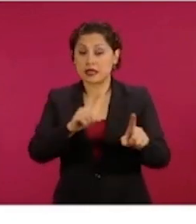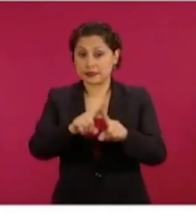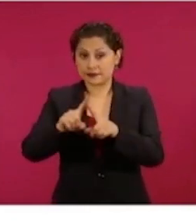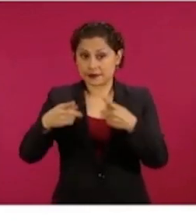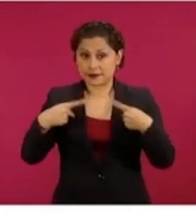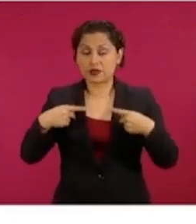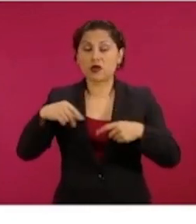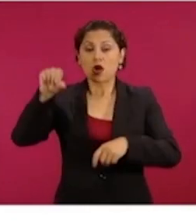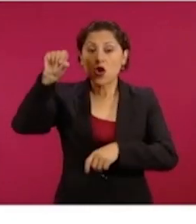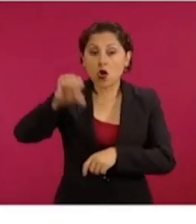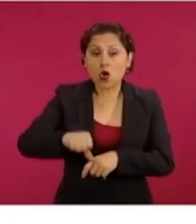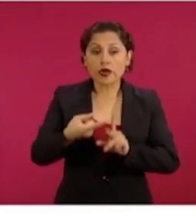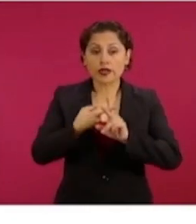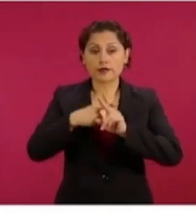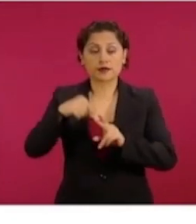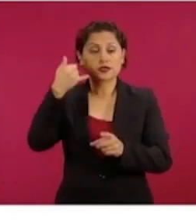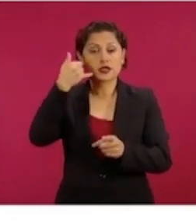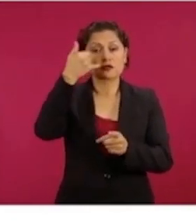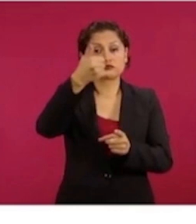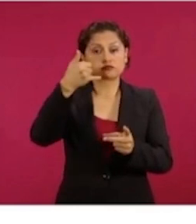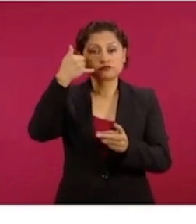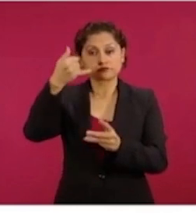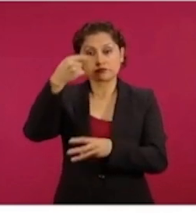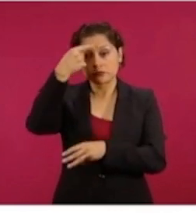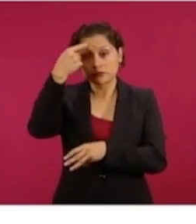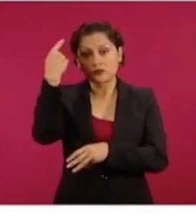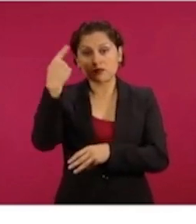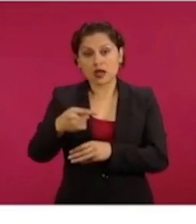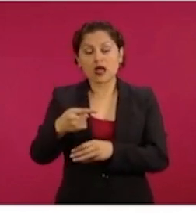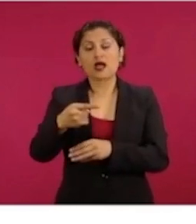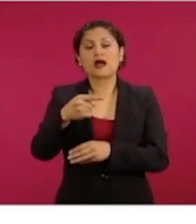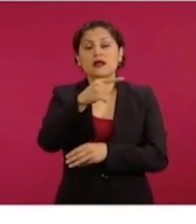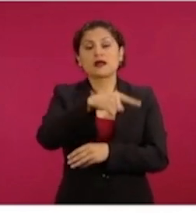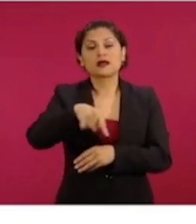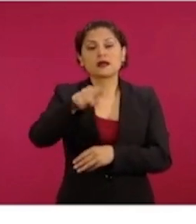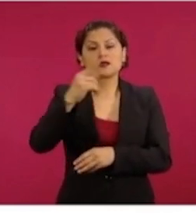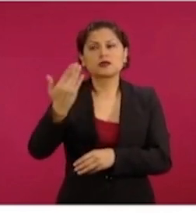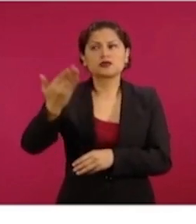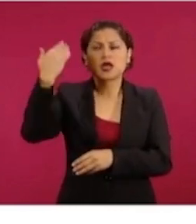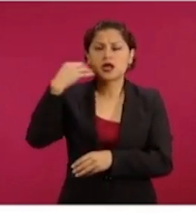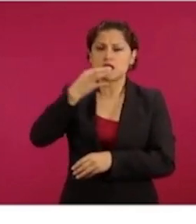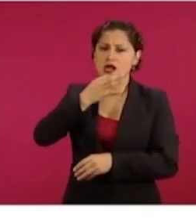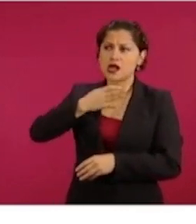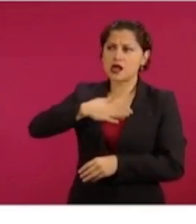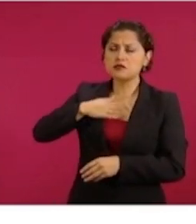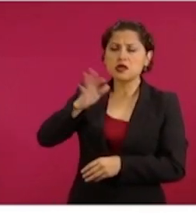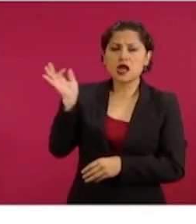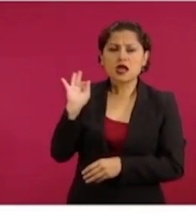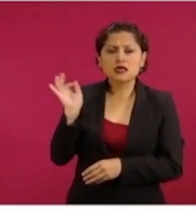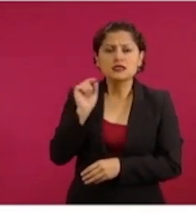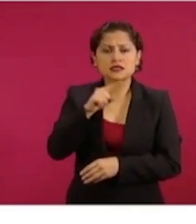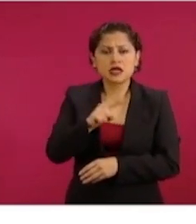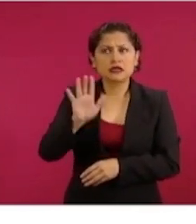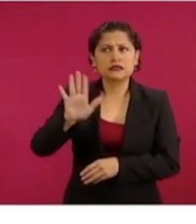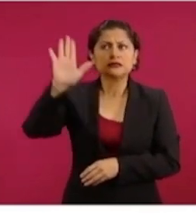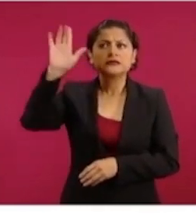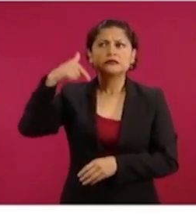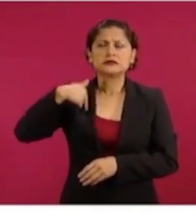los inscritos en el Censo de Bienestar que en algún momento manifestaron un interés por un